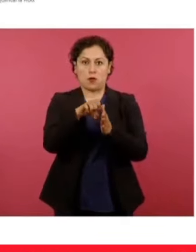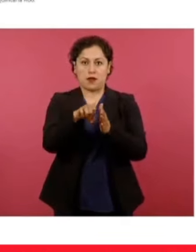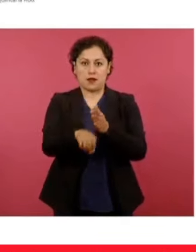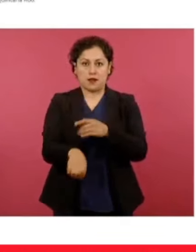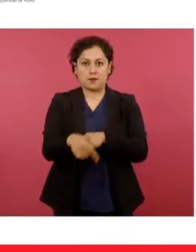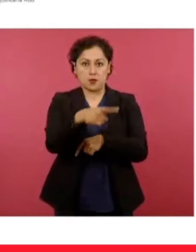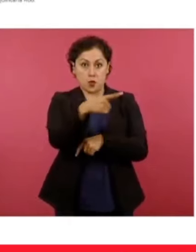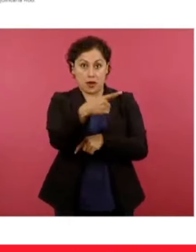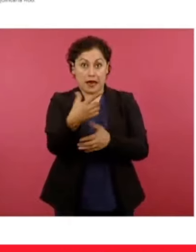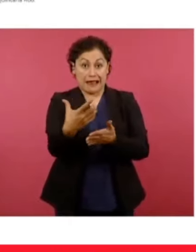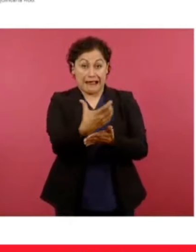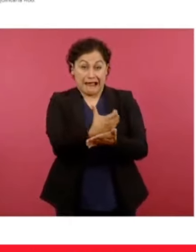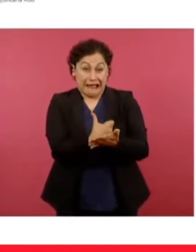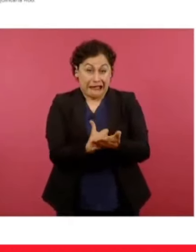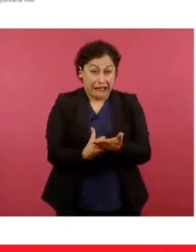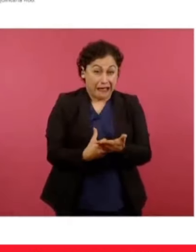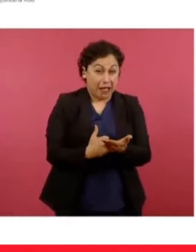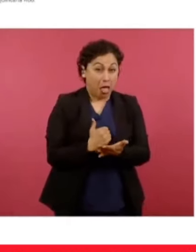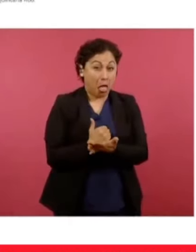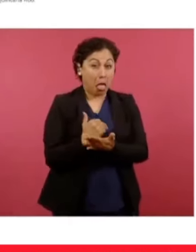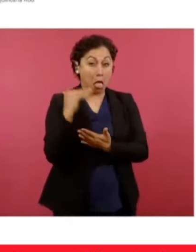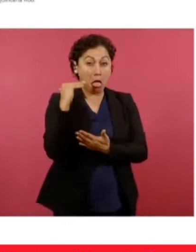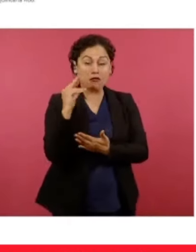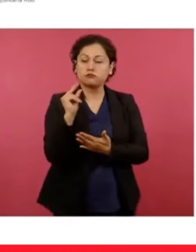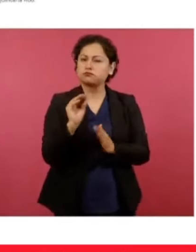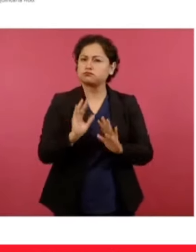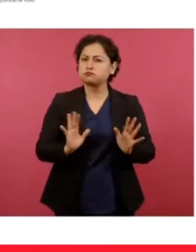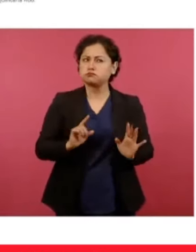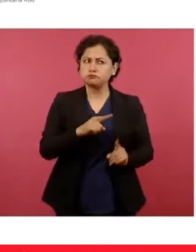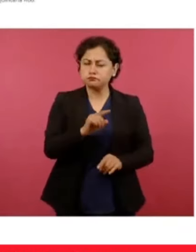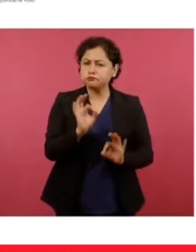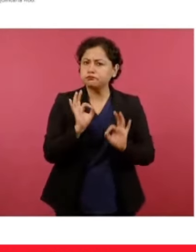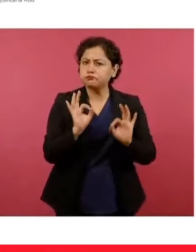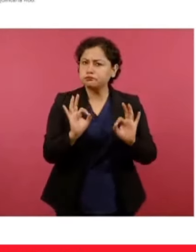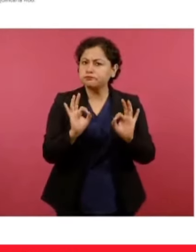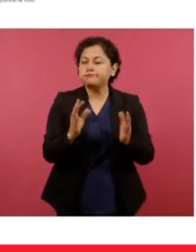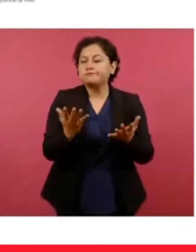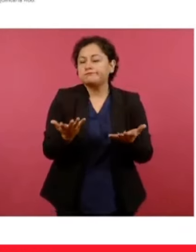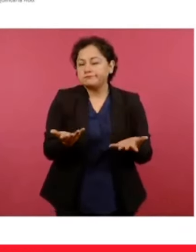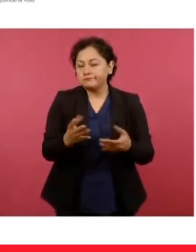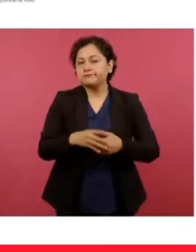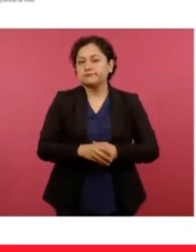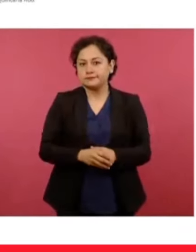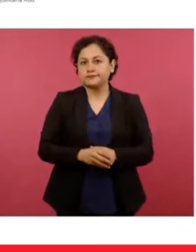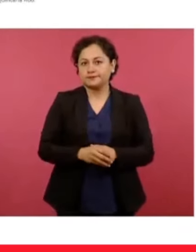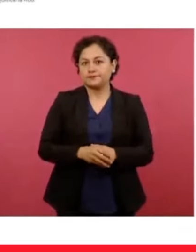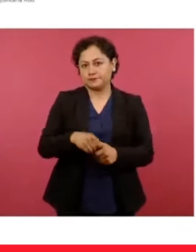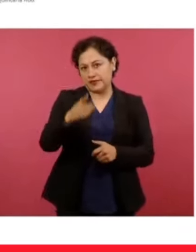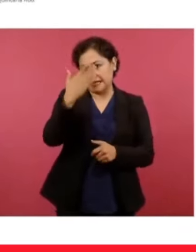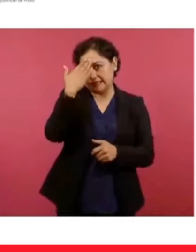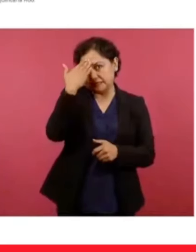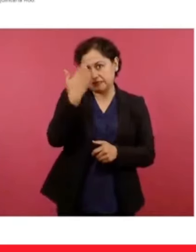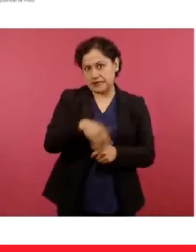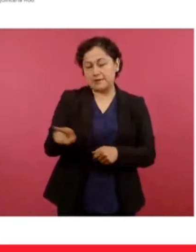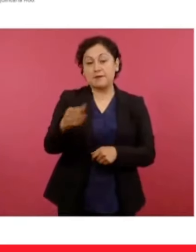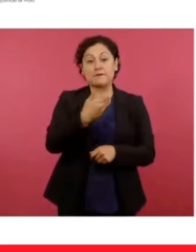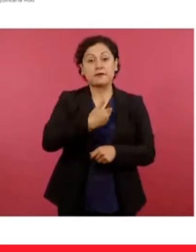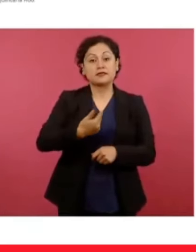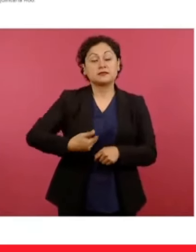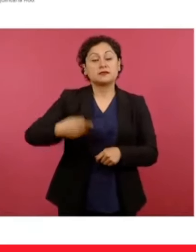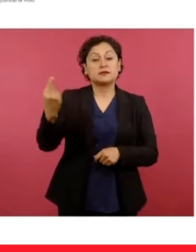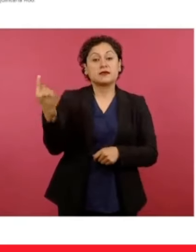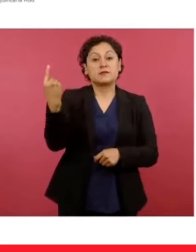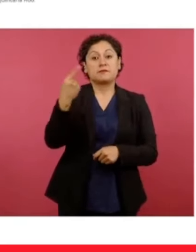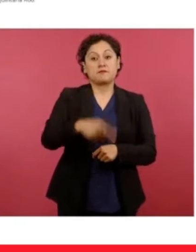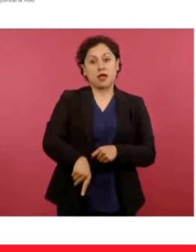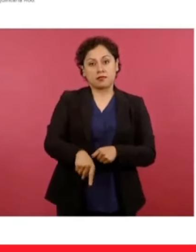indicador de ganancia por arriba de los 5 pesos como como les comentaba tenemos las instrucciones del señor presidente y vamos a